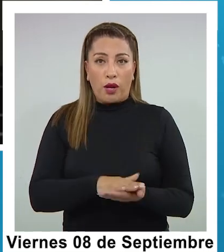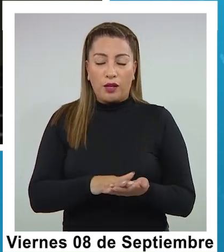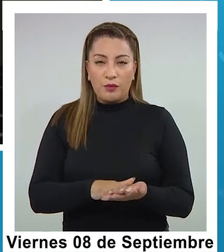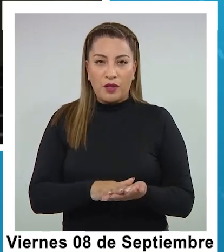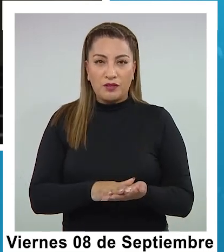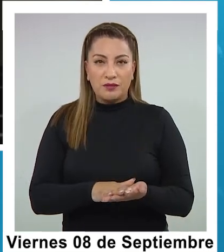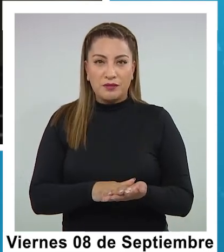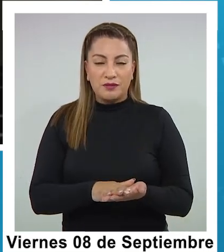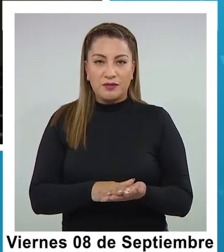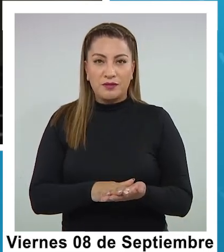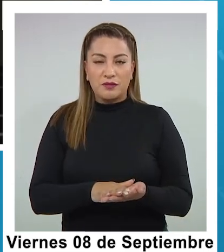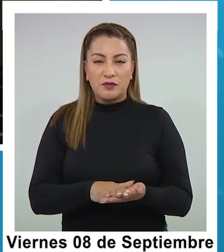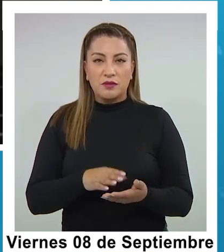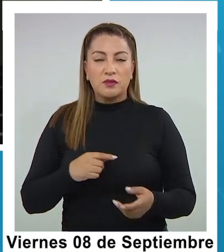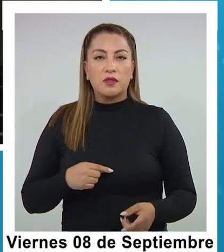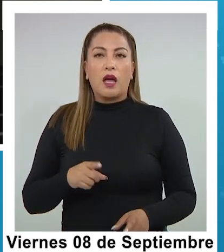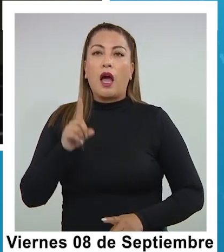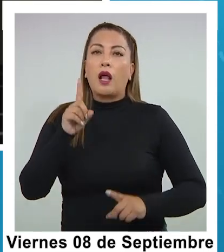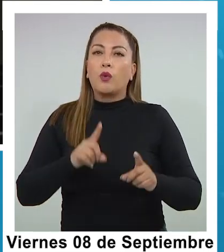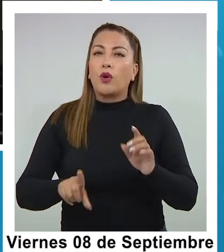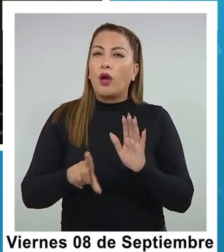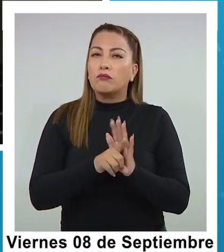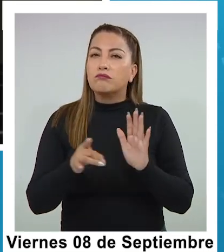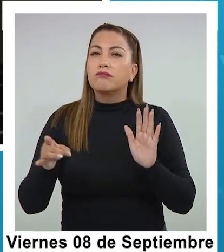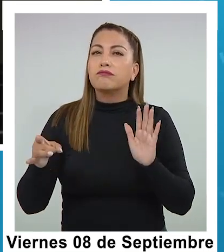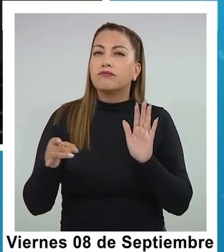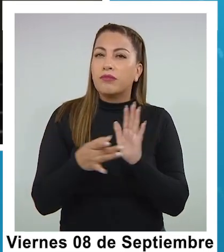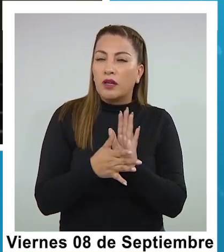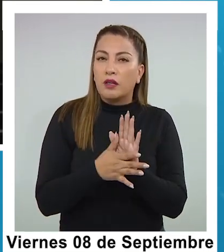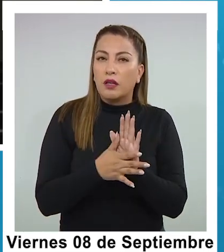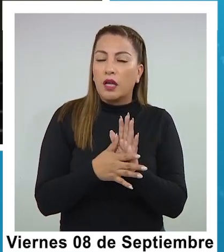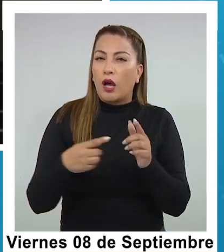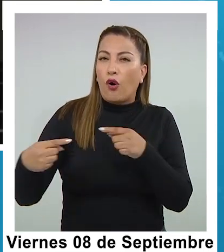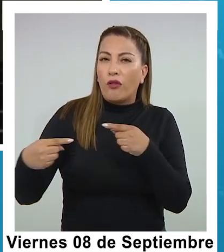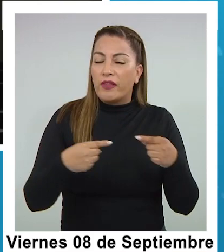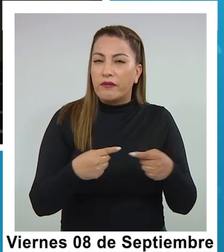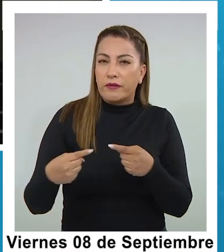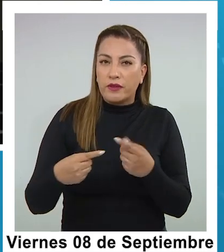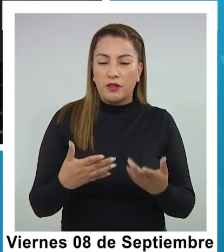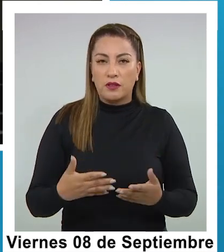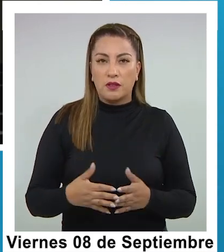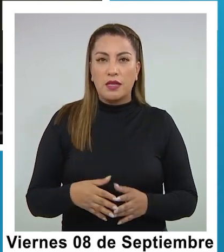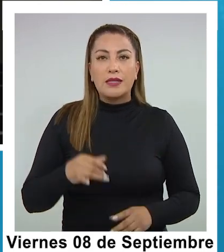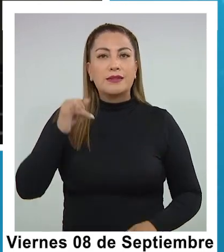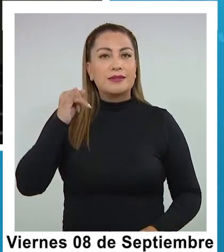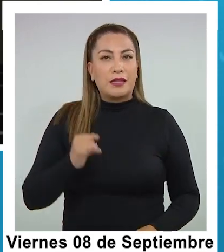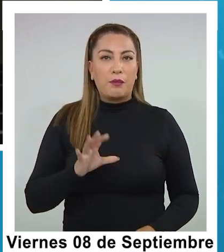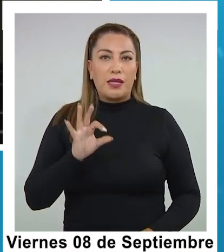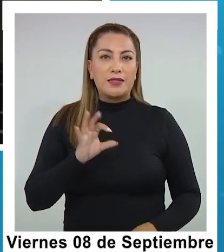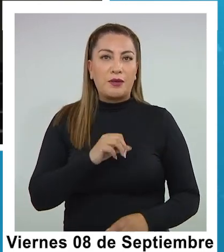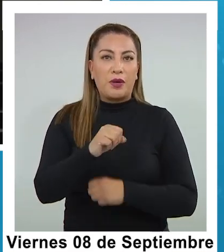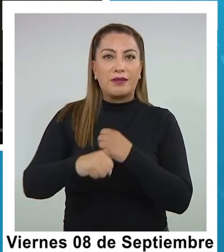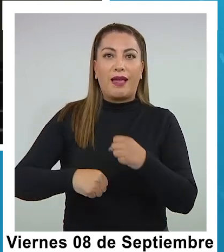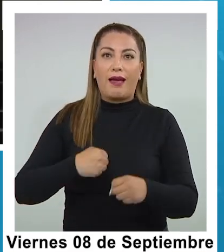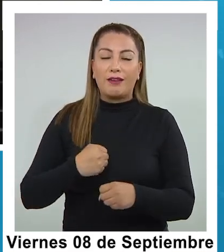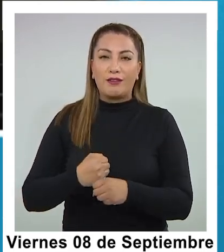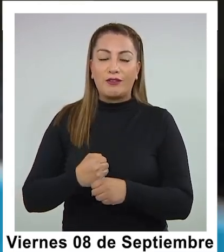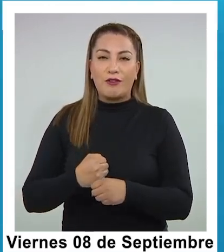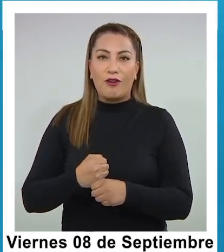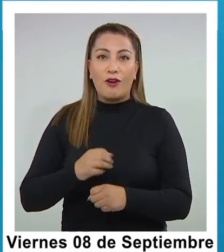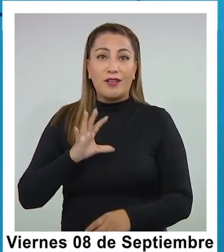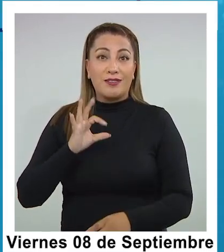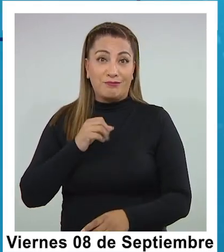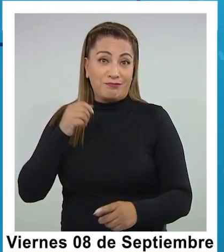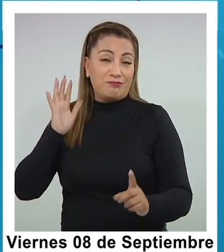líos de incurrir en crímenes de lesa humanidad o crímenes de guerra, voy a ser perseguido 50 años después, como está ocurriendo en